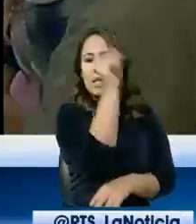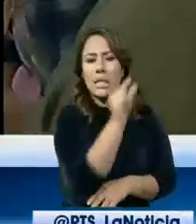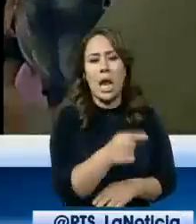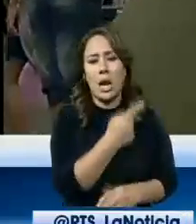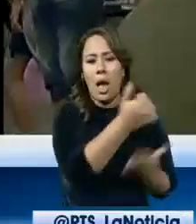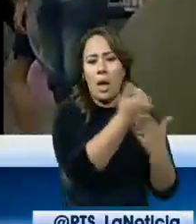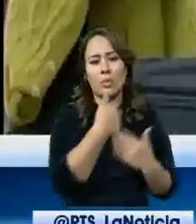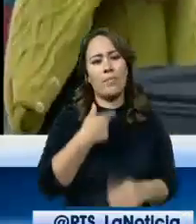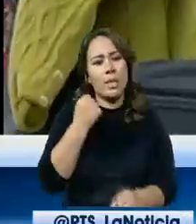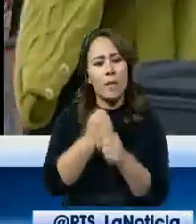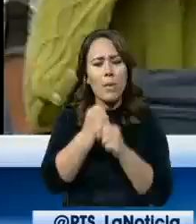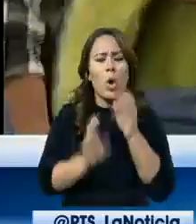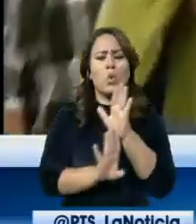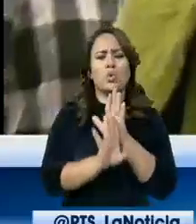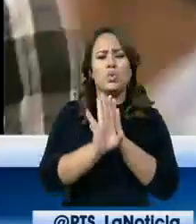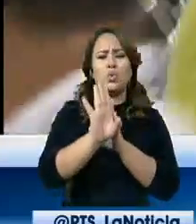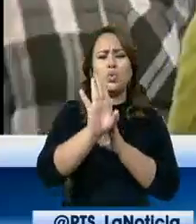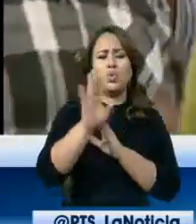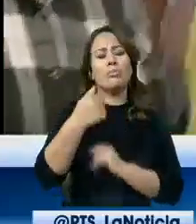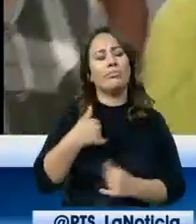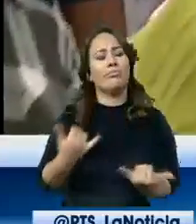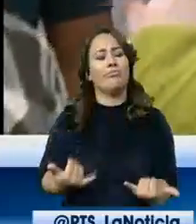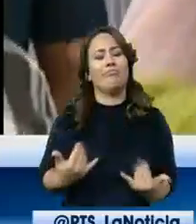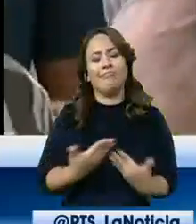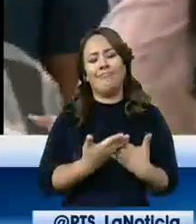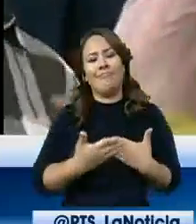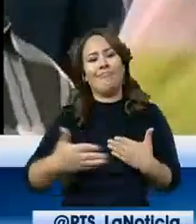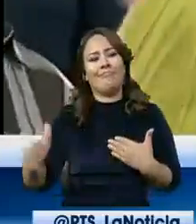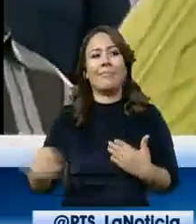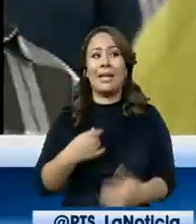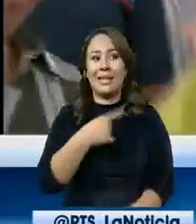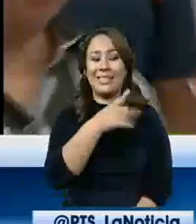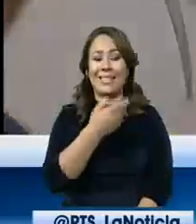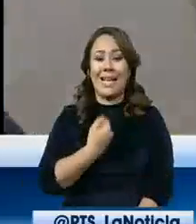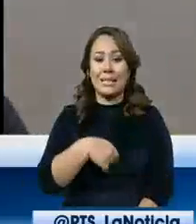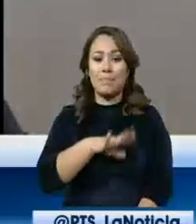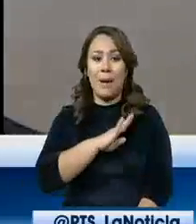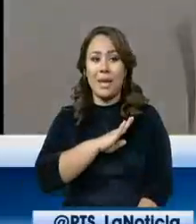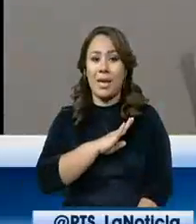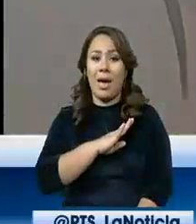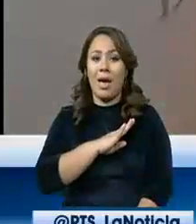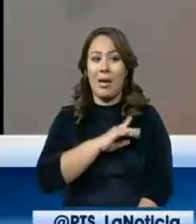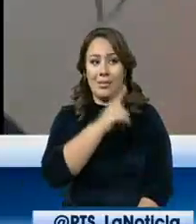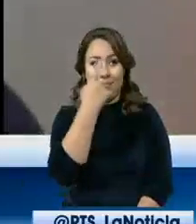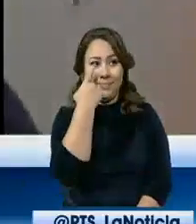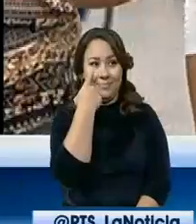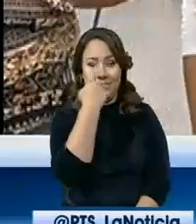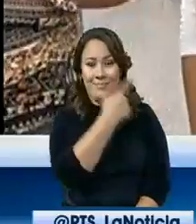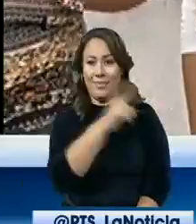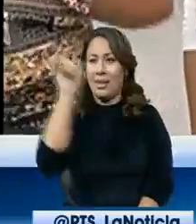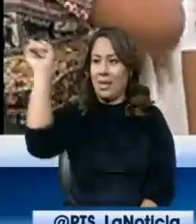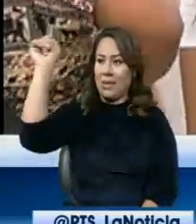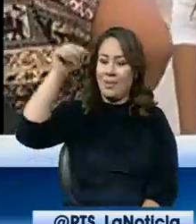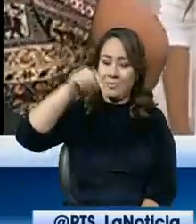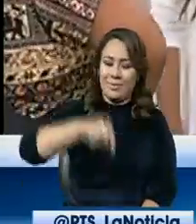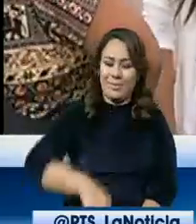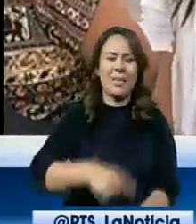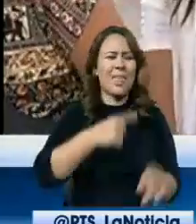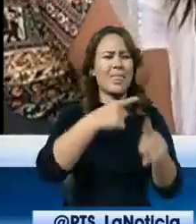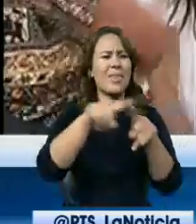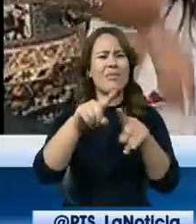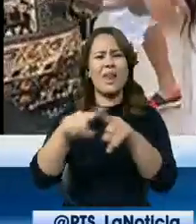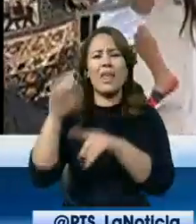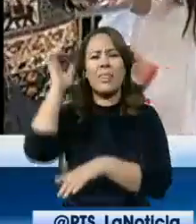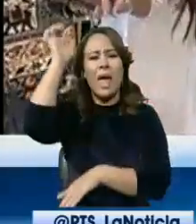soy ahora. En este vuelo proveniente de España, con conexión en Colombia, arribaron compatriotas de diversas partes